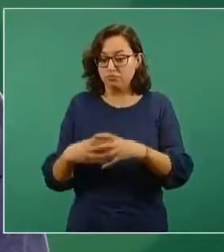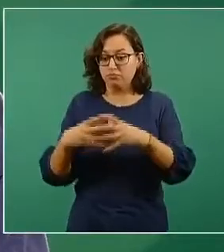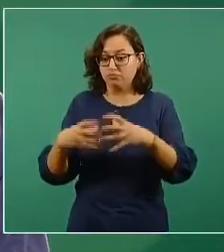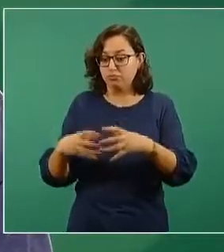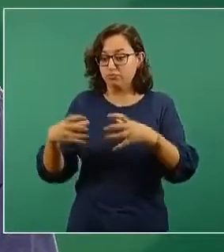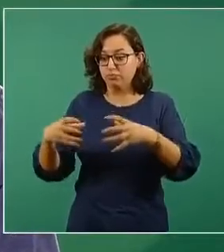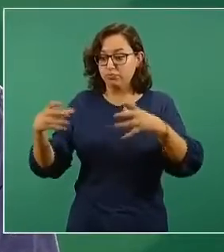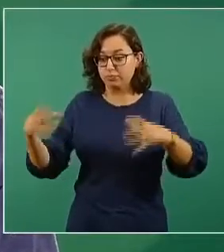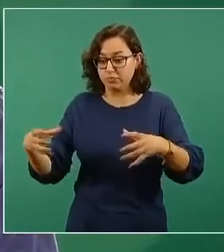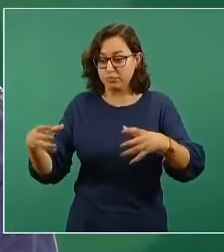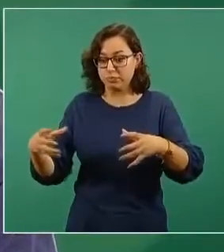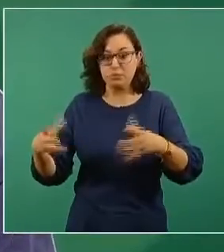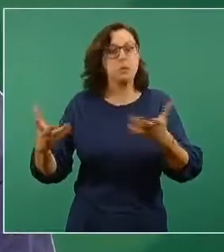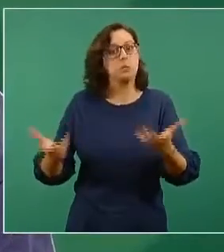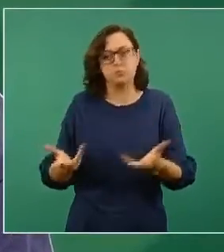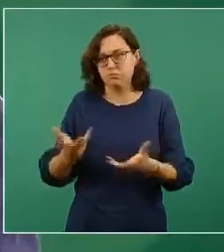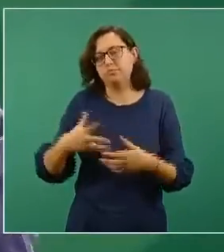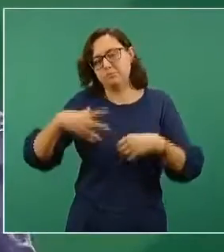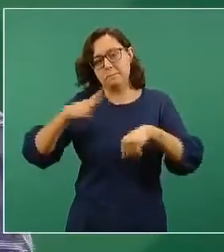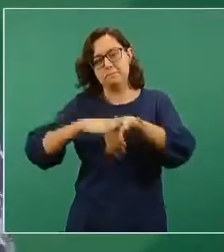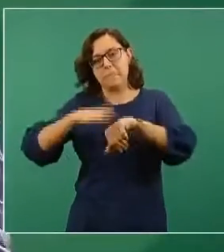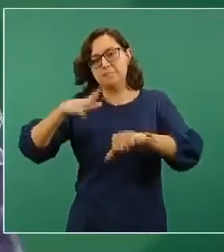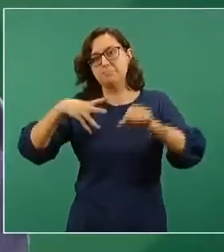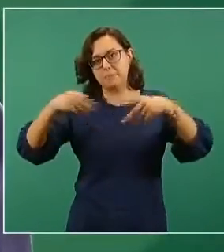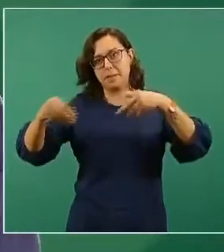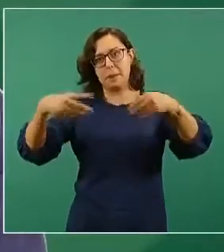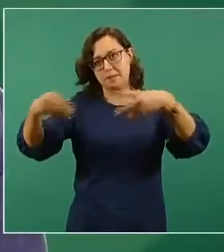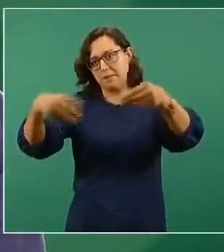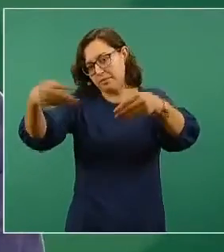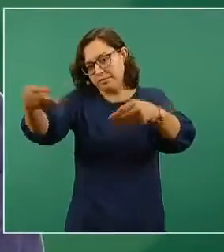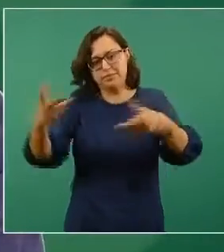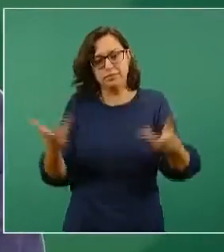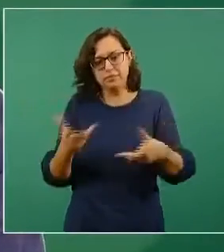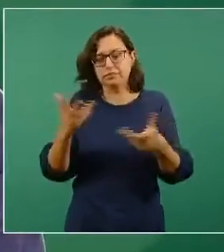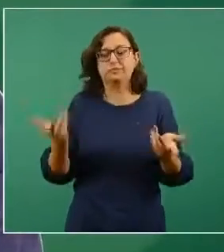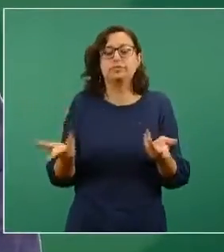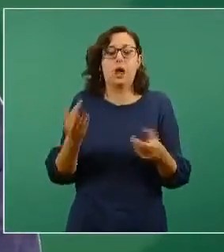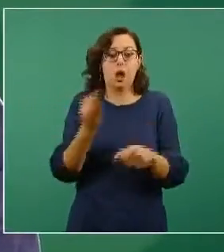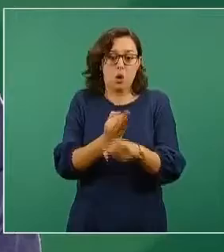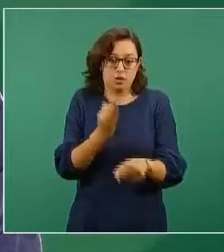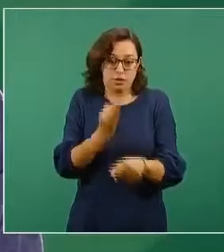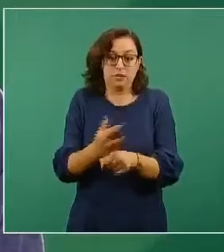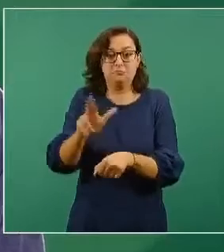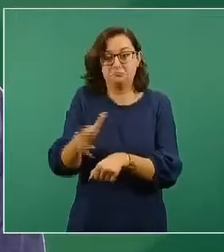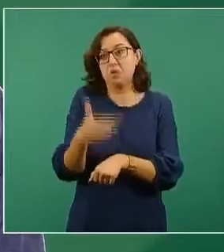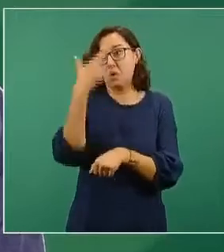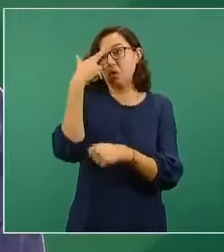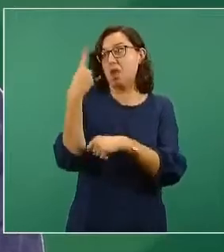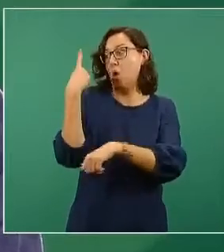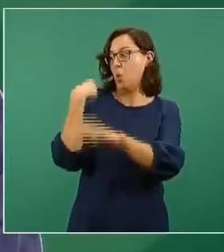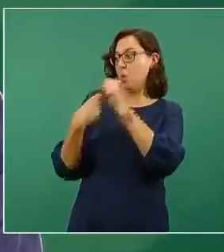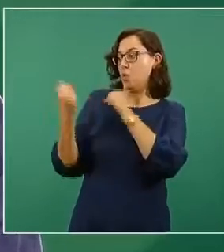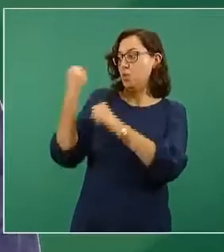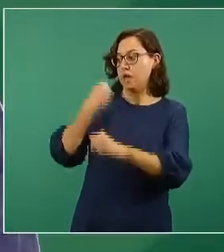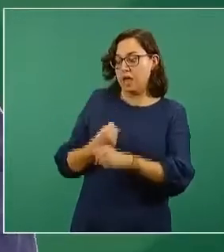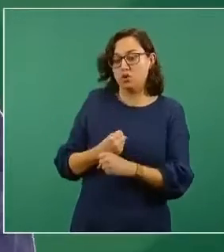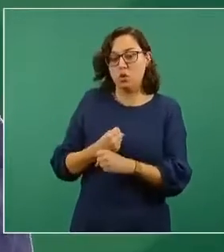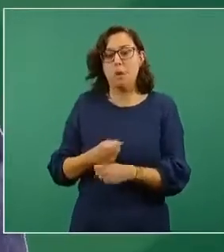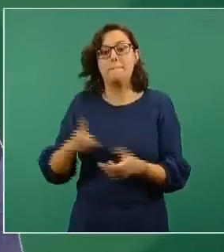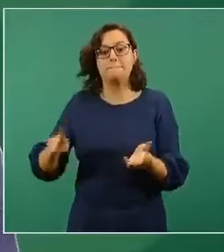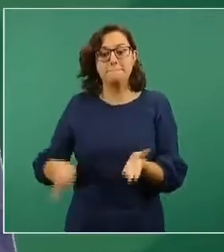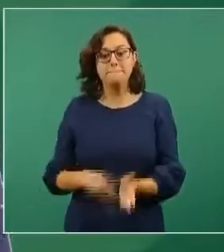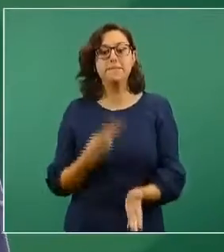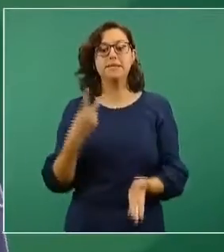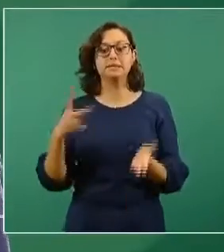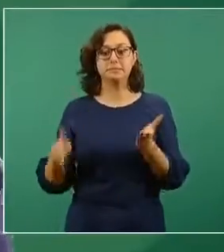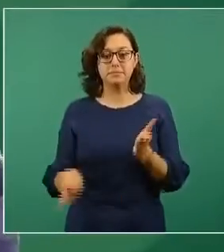En general. Recordarán quizá hace un año, estamos en época de recordar hace un año, que éramos muy enfáticos con el